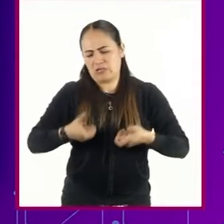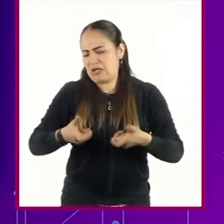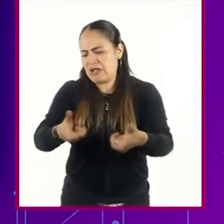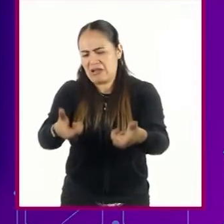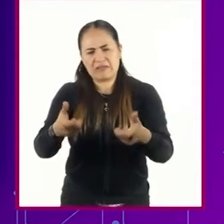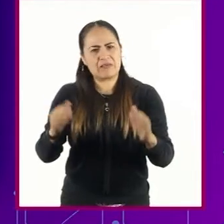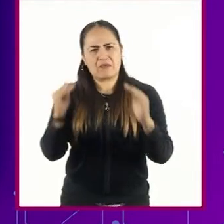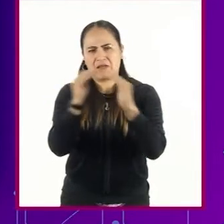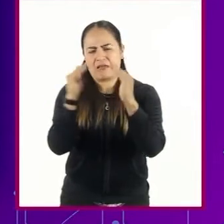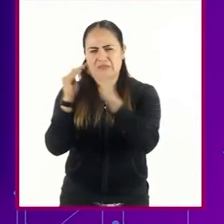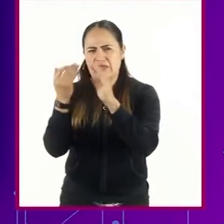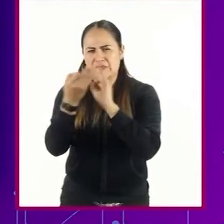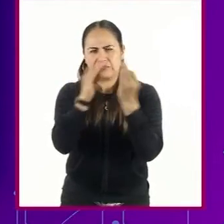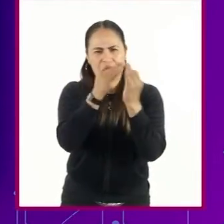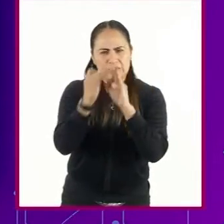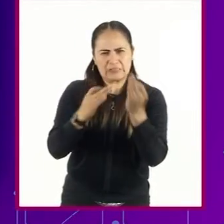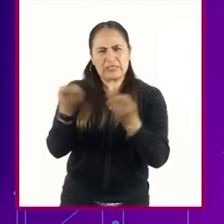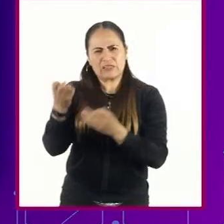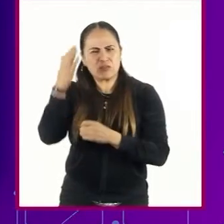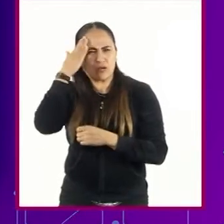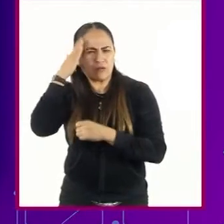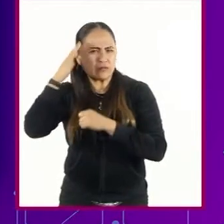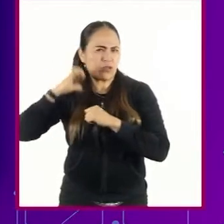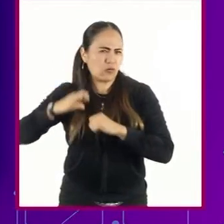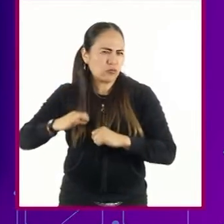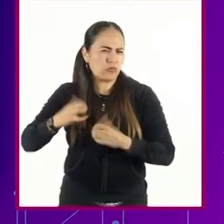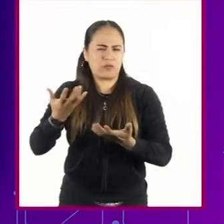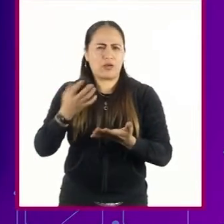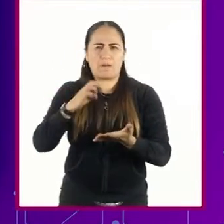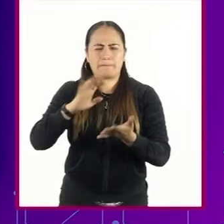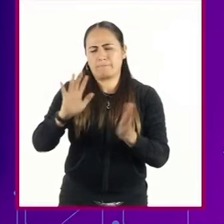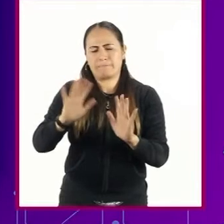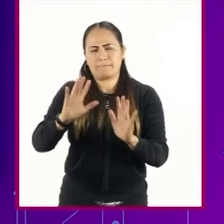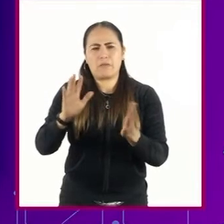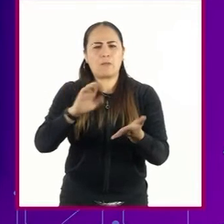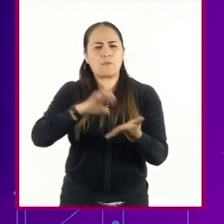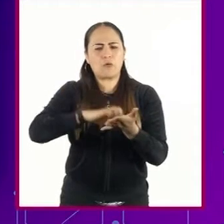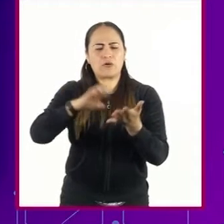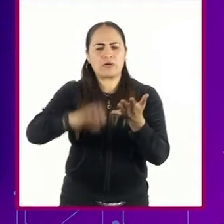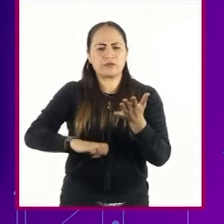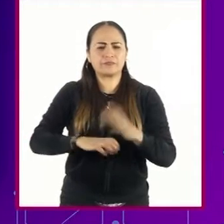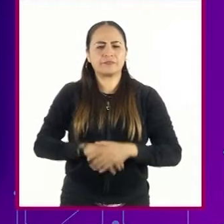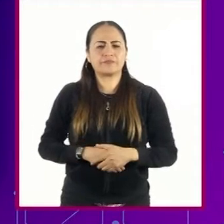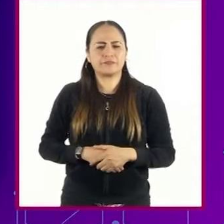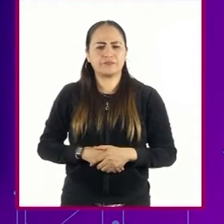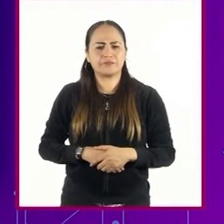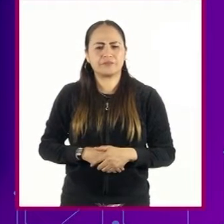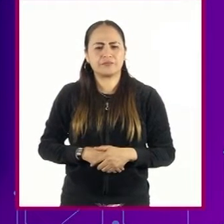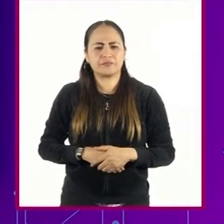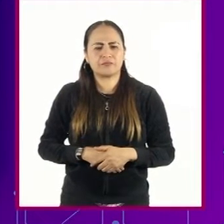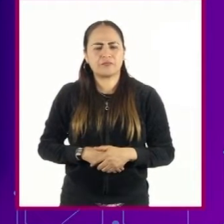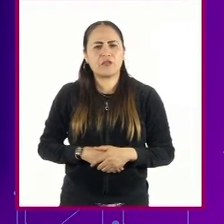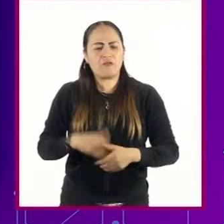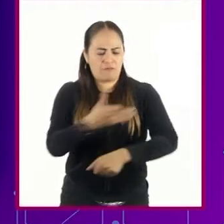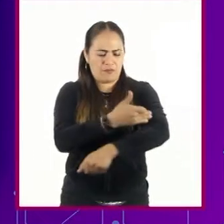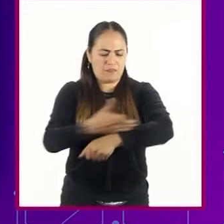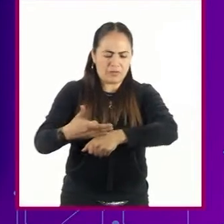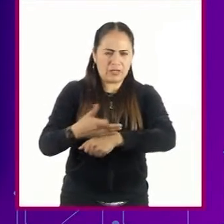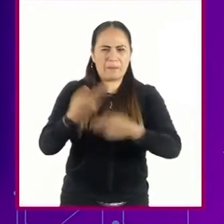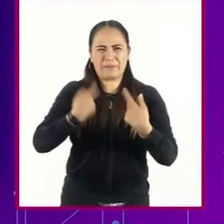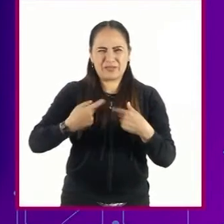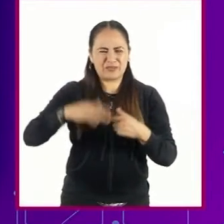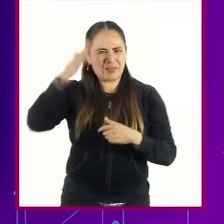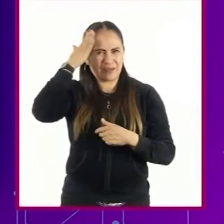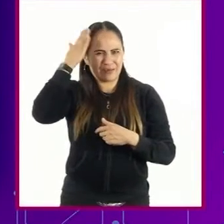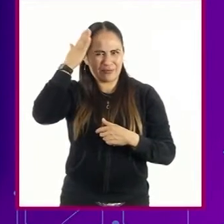en fin, ¿no? Autoridad más bien tradicional, por ejemplo, los jefes de familia, los